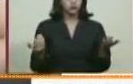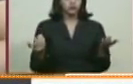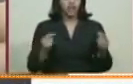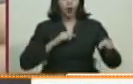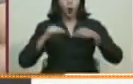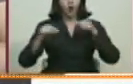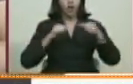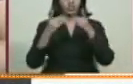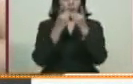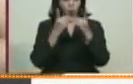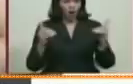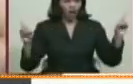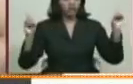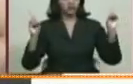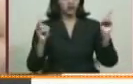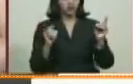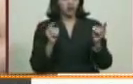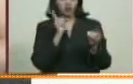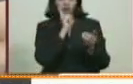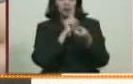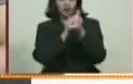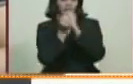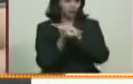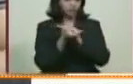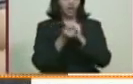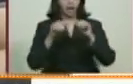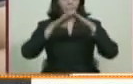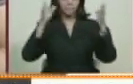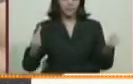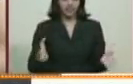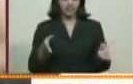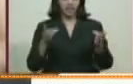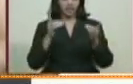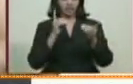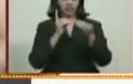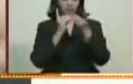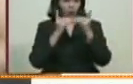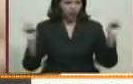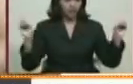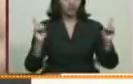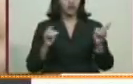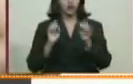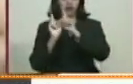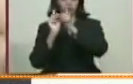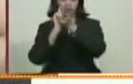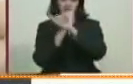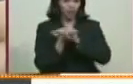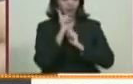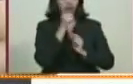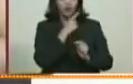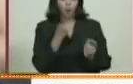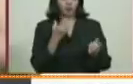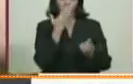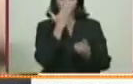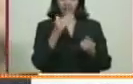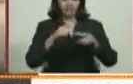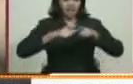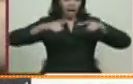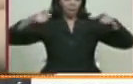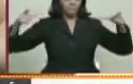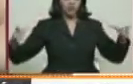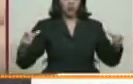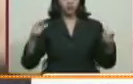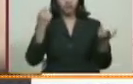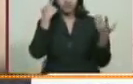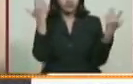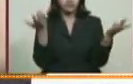o ahora Mesa de la Unidad Democrática, pasó a ser ahora Frente Amplio de no sé qué cuestión. O sea, no tiene